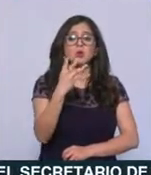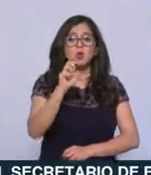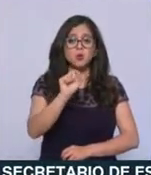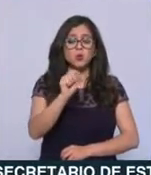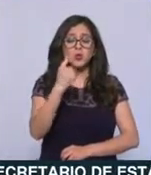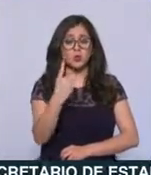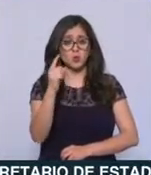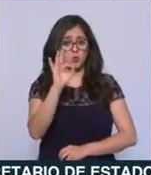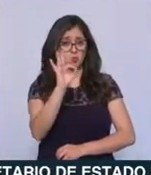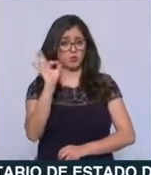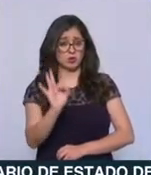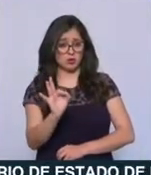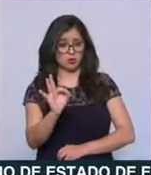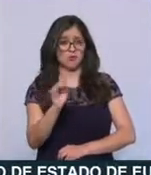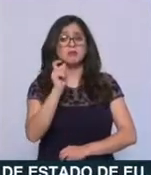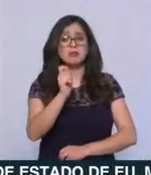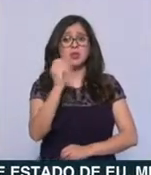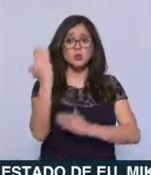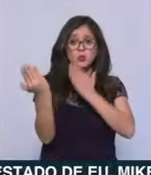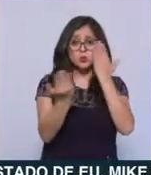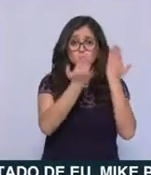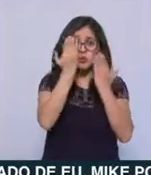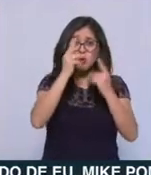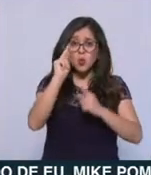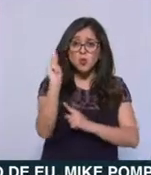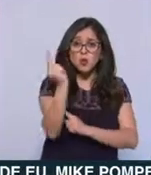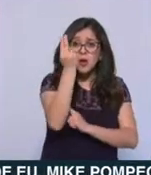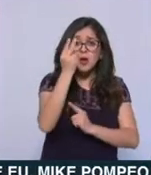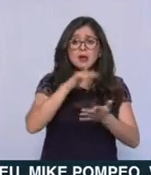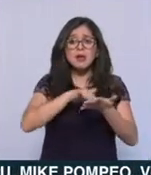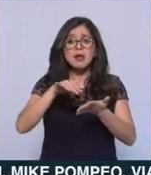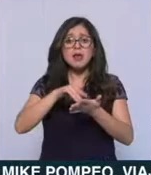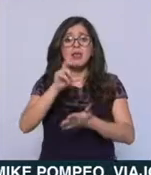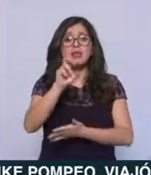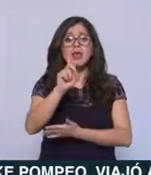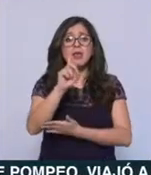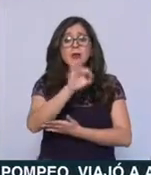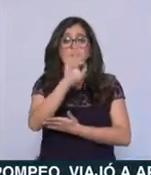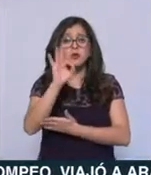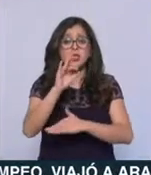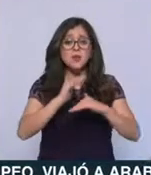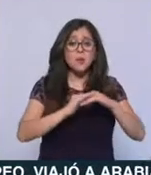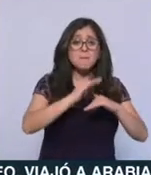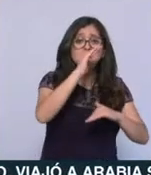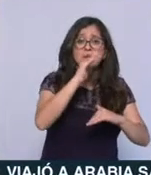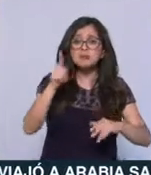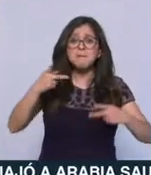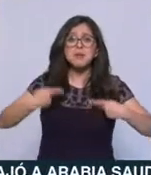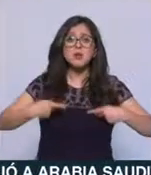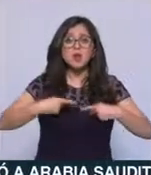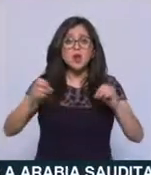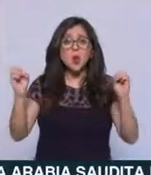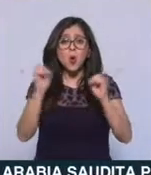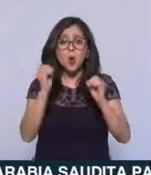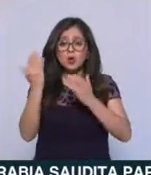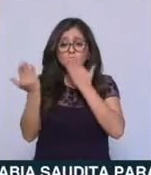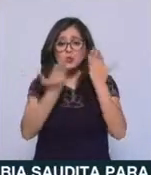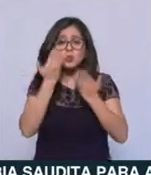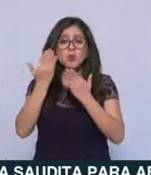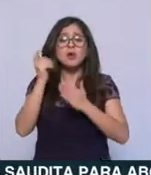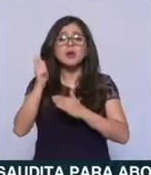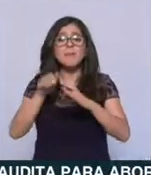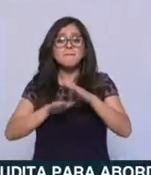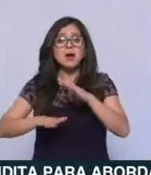34.1%. Y es que quien cuenta con estudios de nivel superior lee 30% más que quien no tiene la educación básica terminada.